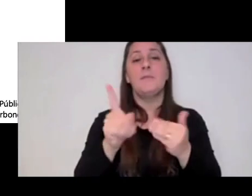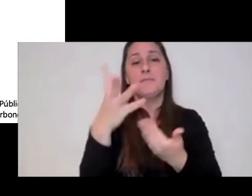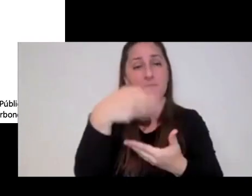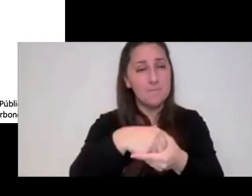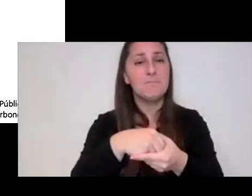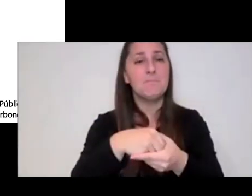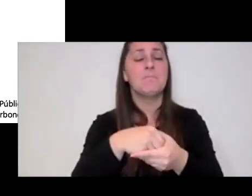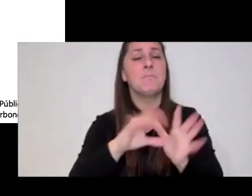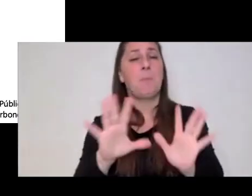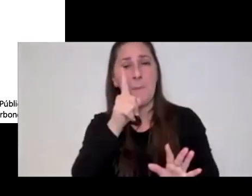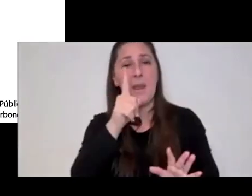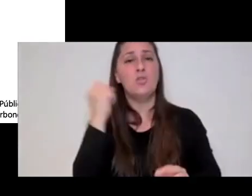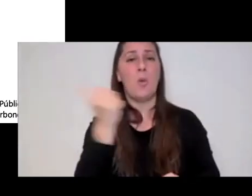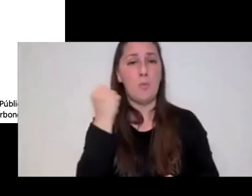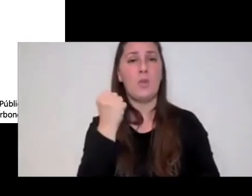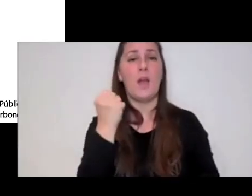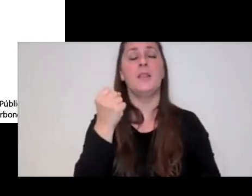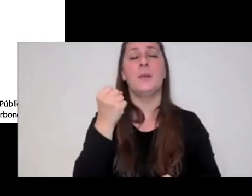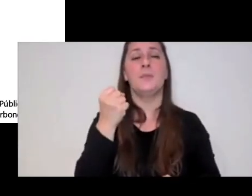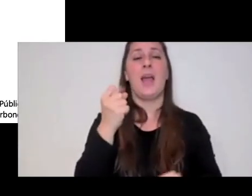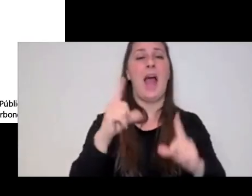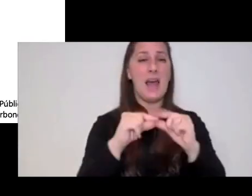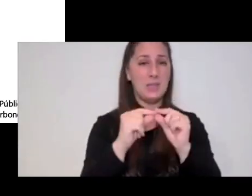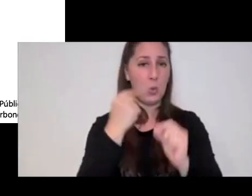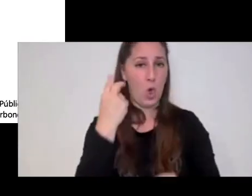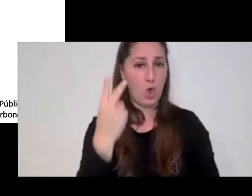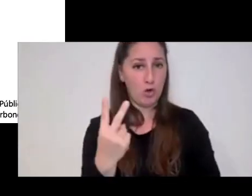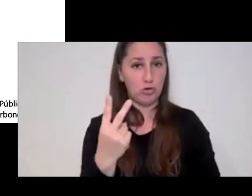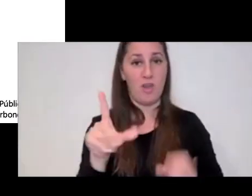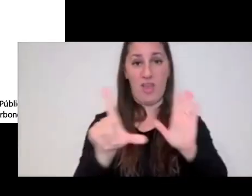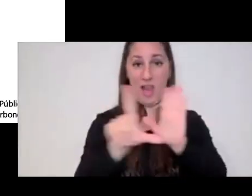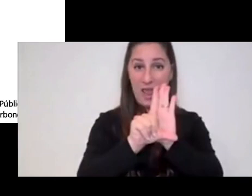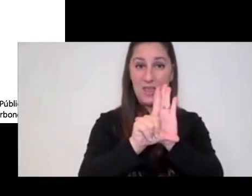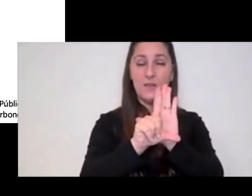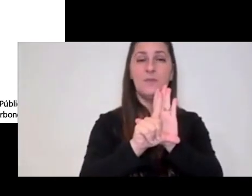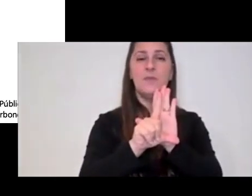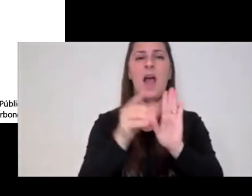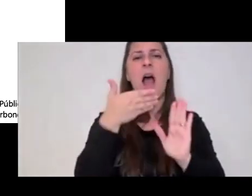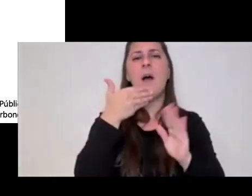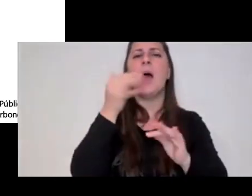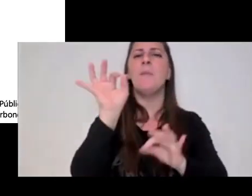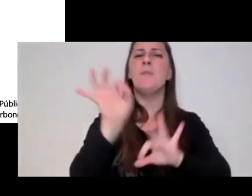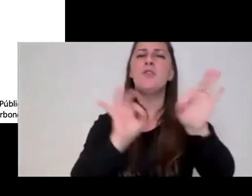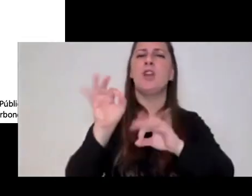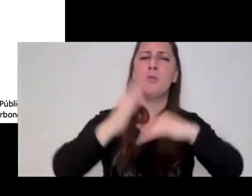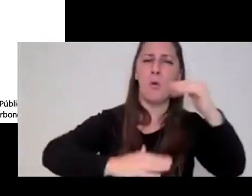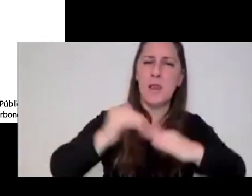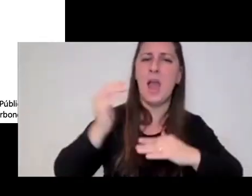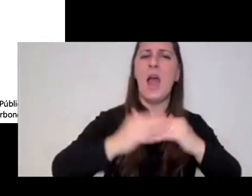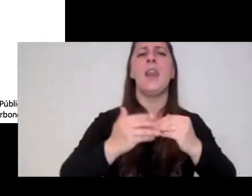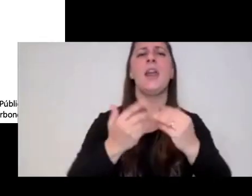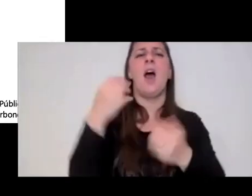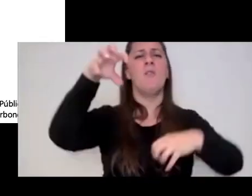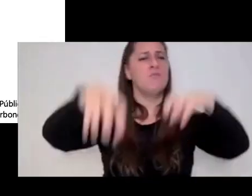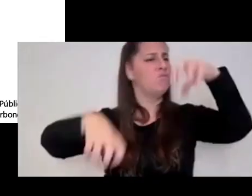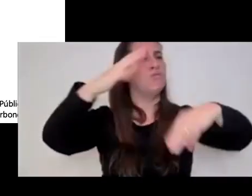verificar que cuando el artículo 2 de la ley me habla de un proyecto inmobiliario y me dice que van a hacer obras nuevas y define